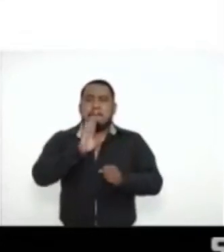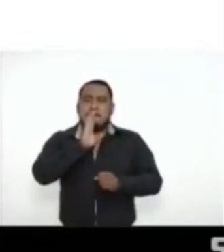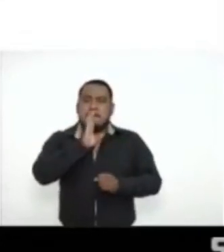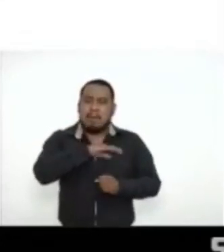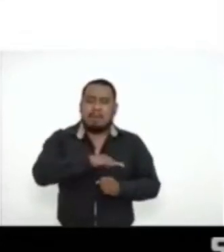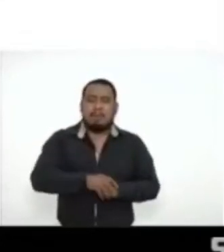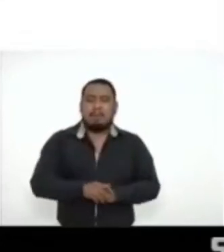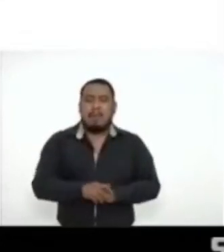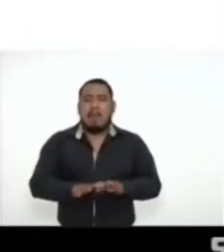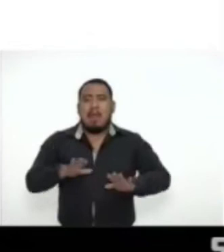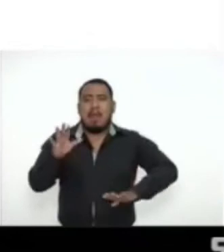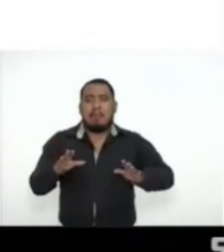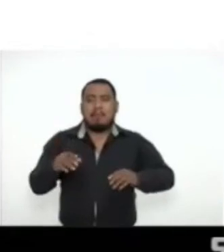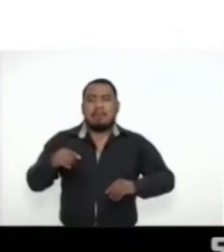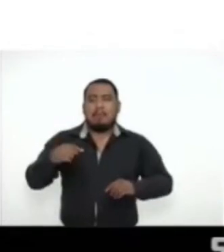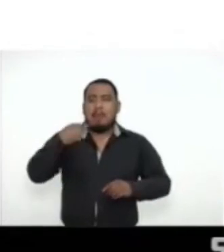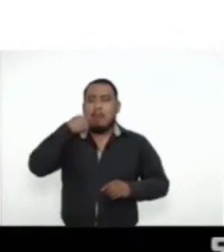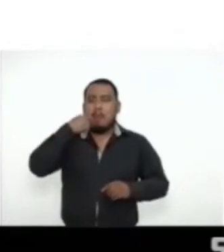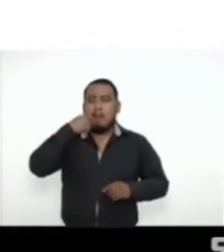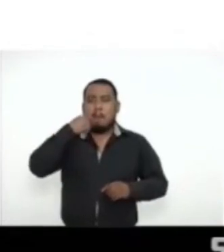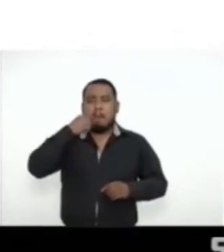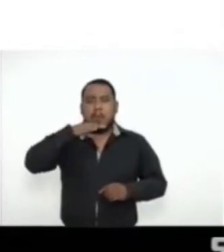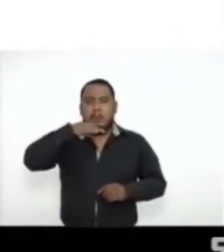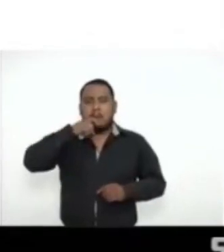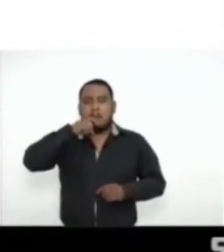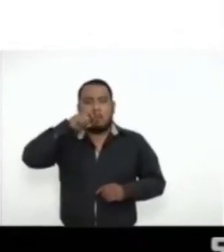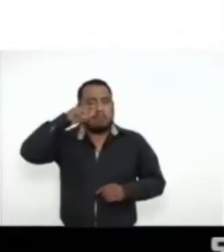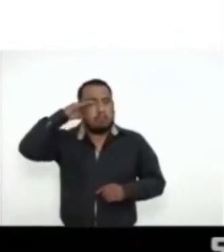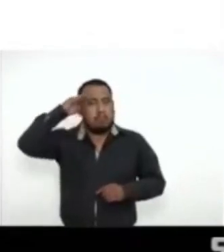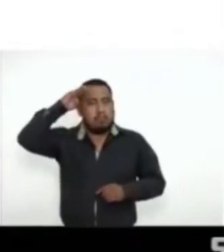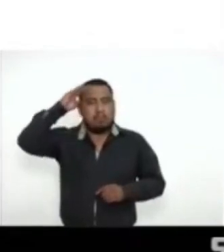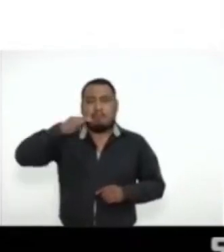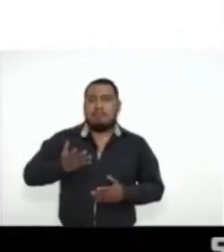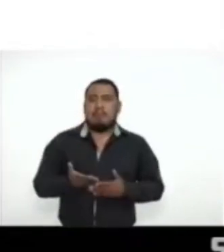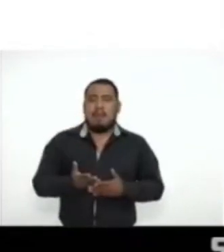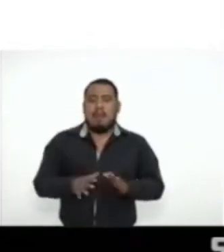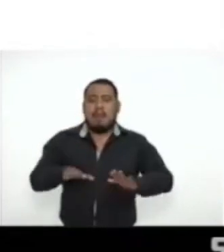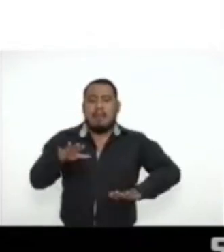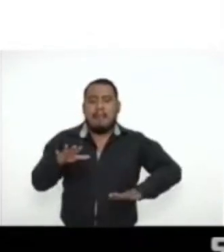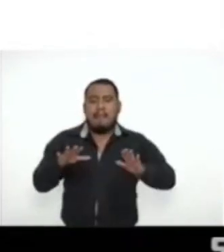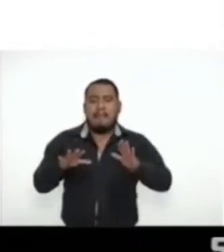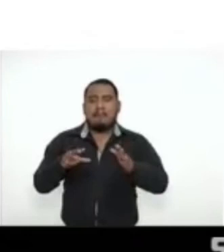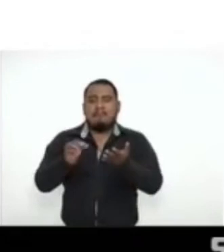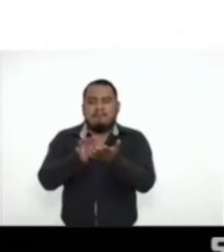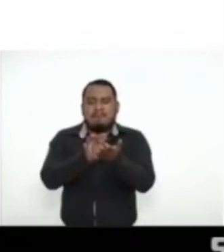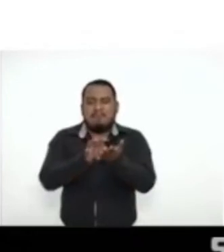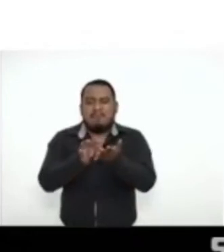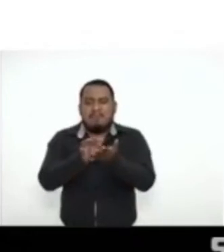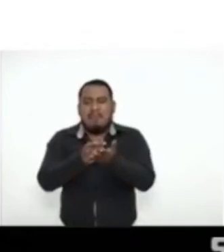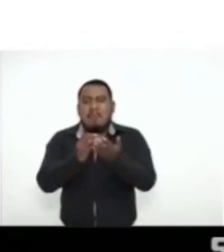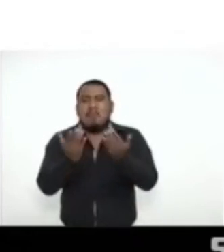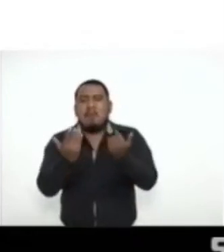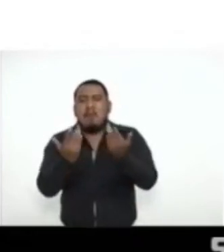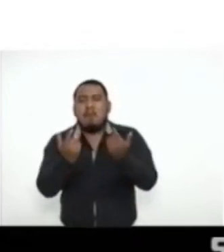La fiebre tiene también su sentido biológico. Miren, los microorganismos, los microbios y las bacterias no aguantan el